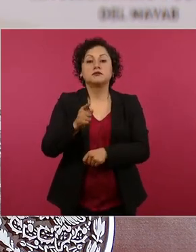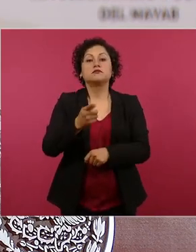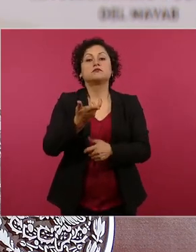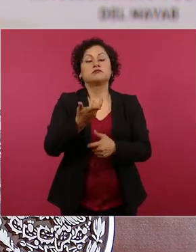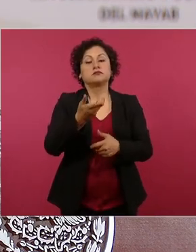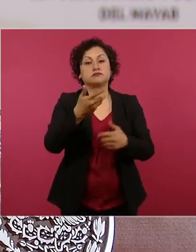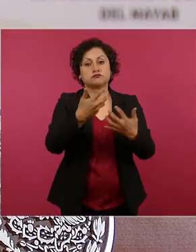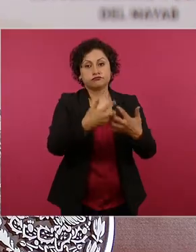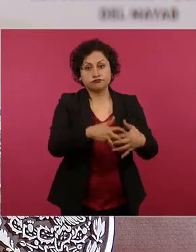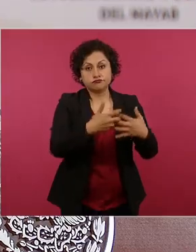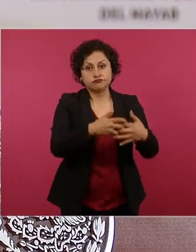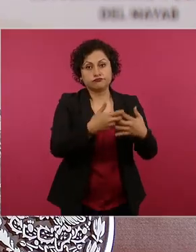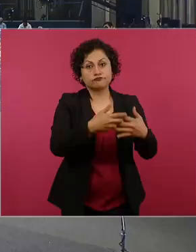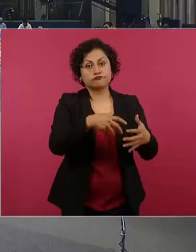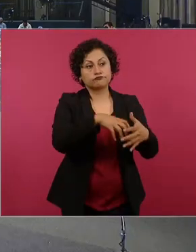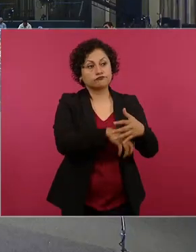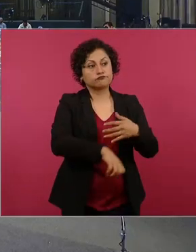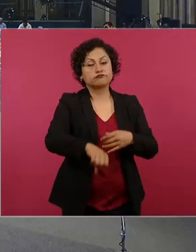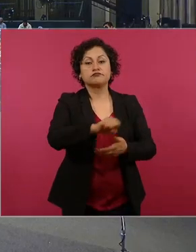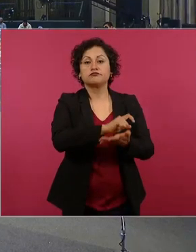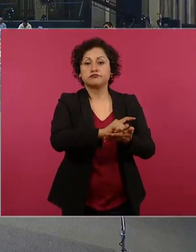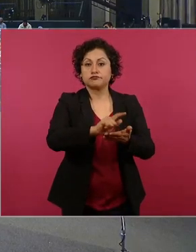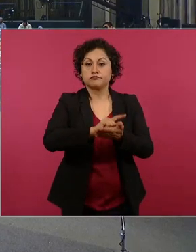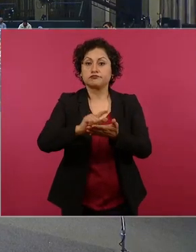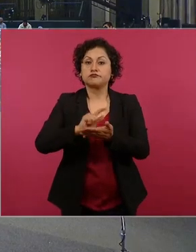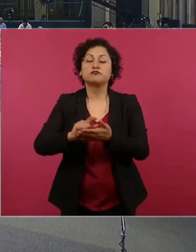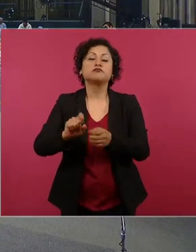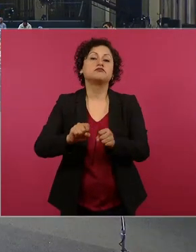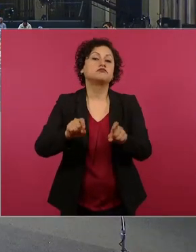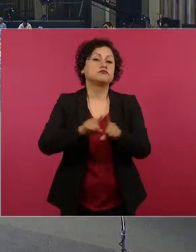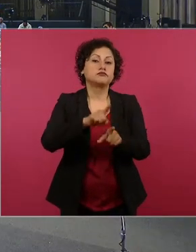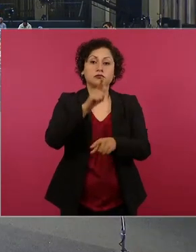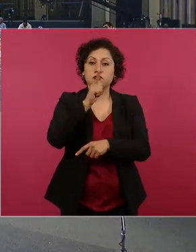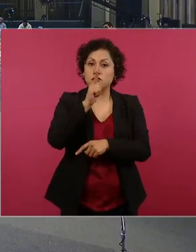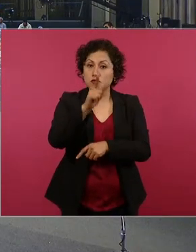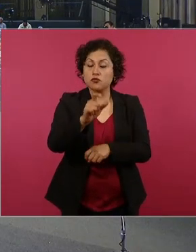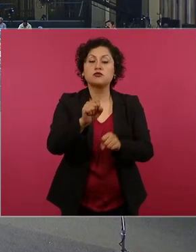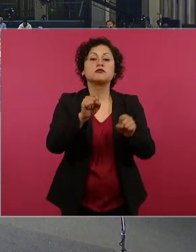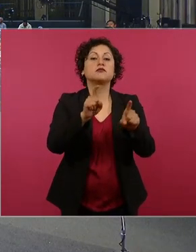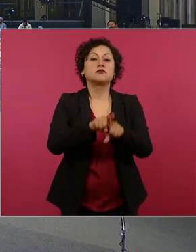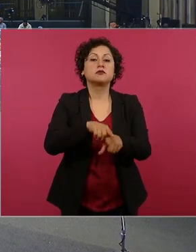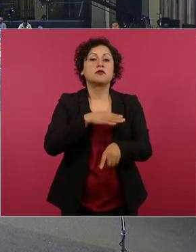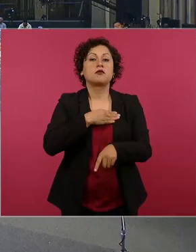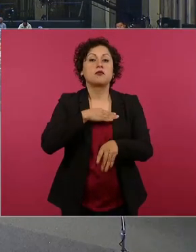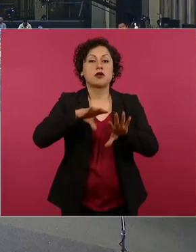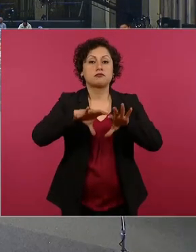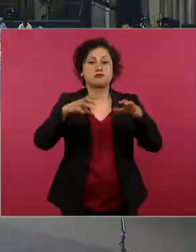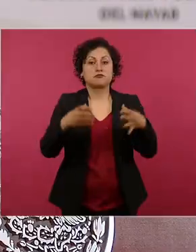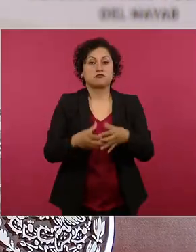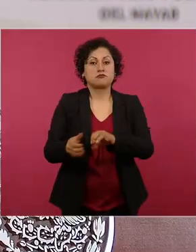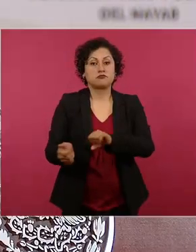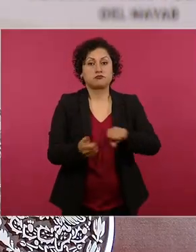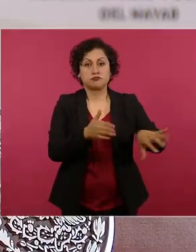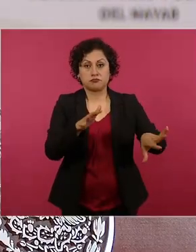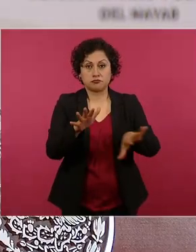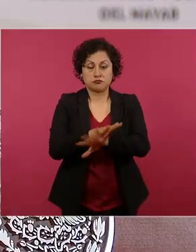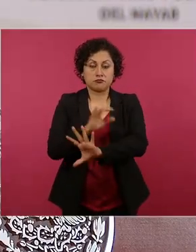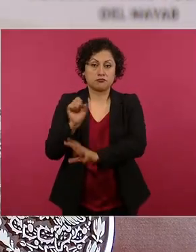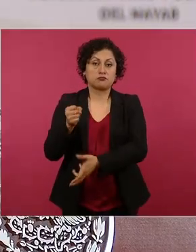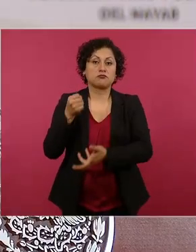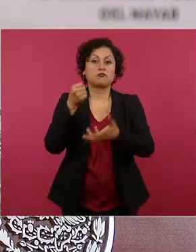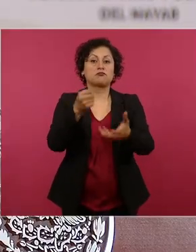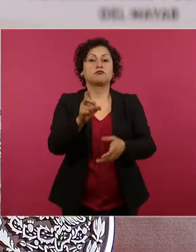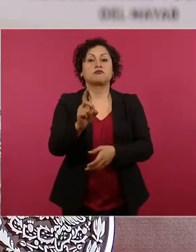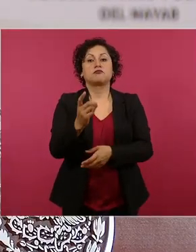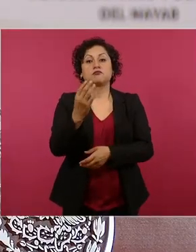hidráulicas, sanitarias, eléctricas, así como el cambio de muebles de baño, para lo cual se tiene prevista una inversión de 39.3